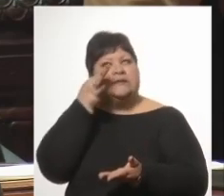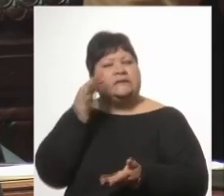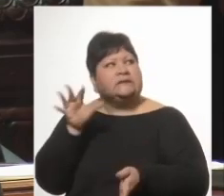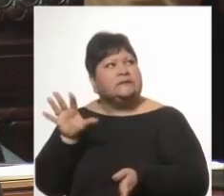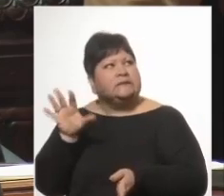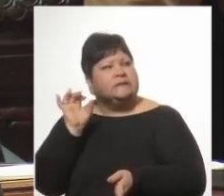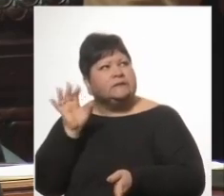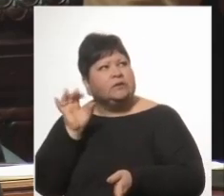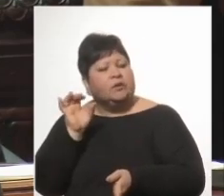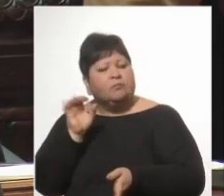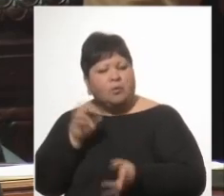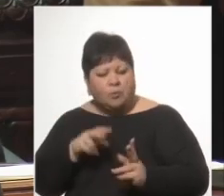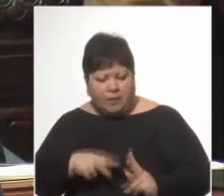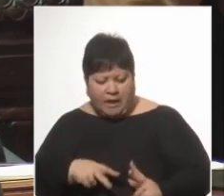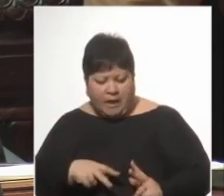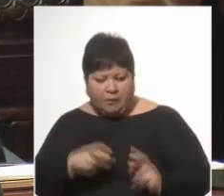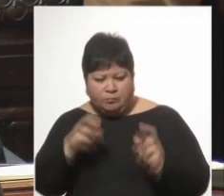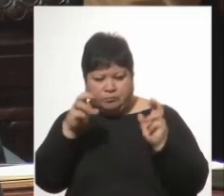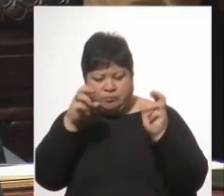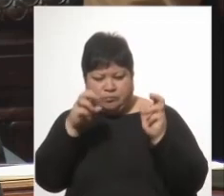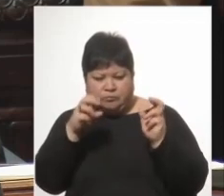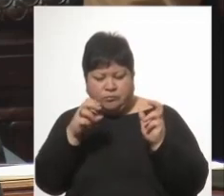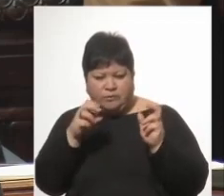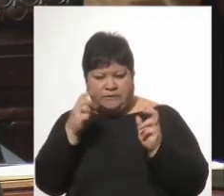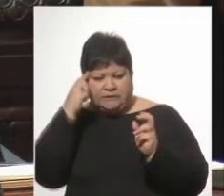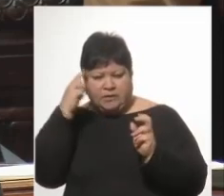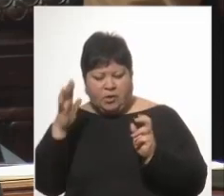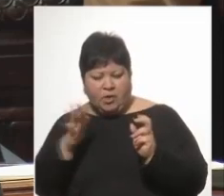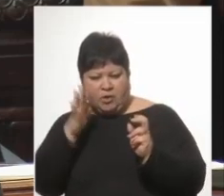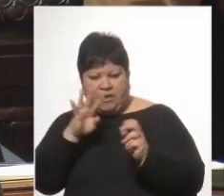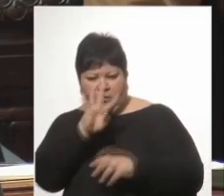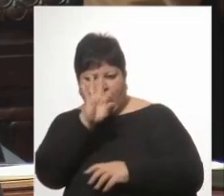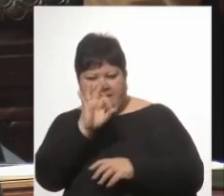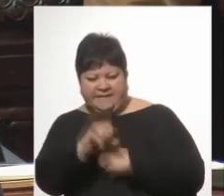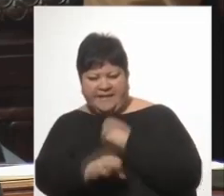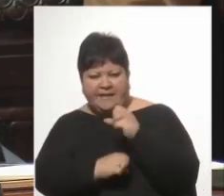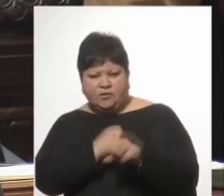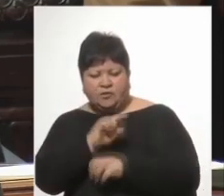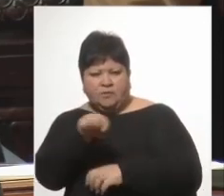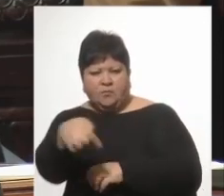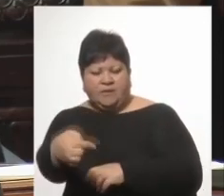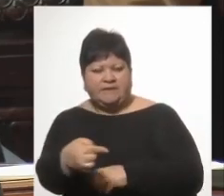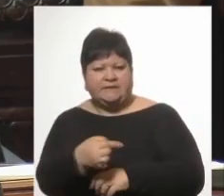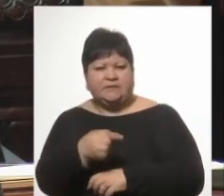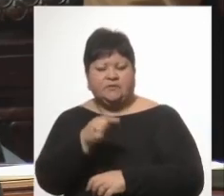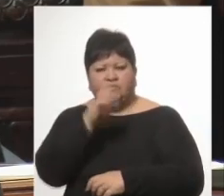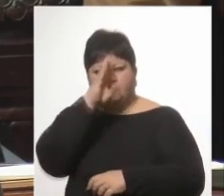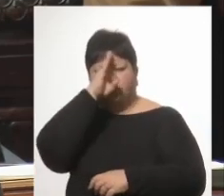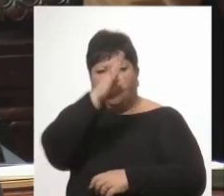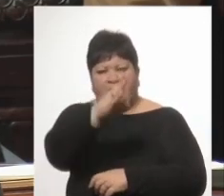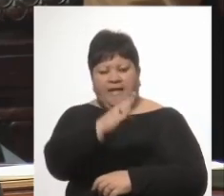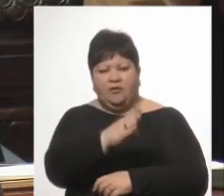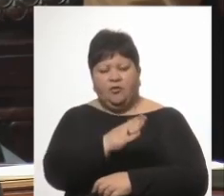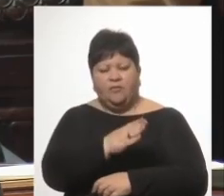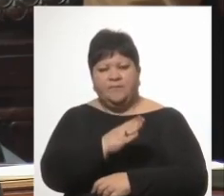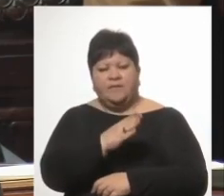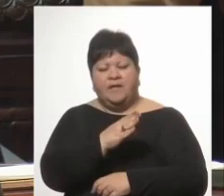una autopsia psicológica que se hizo 40 años después. El caso del soldado Leonardo